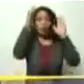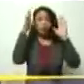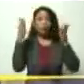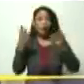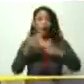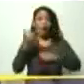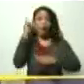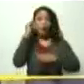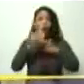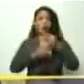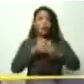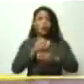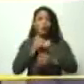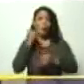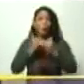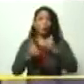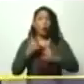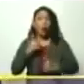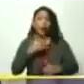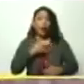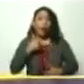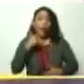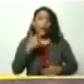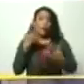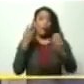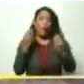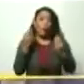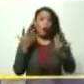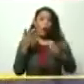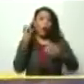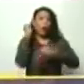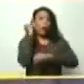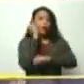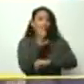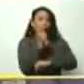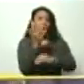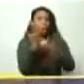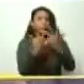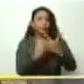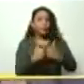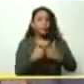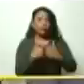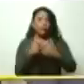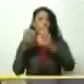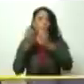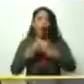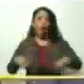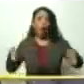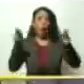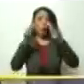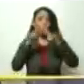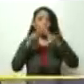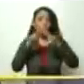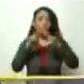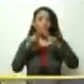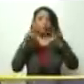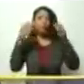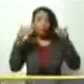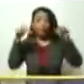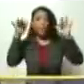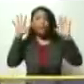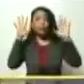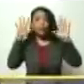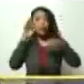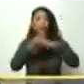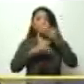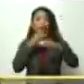hecho y lo último que quería decir presidente es que se ha dicho mucho que son fondos administrados por Naciones Unidas a pesar de que se